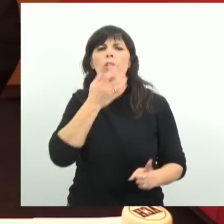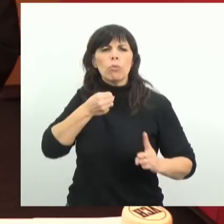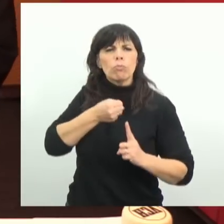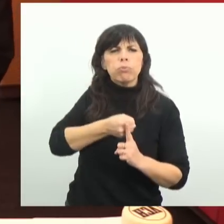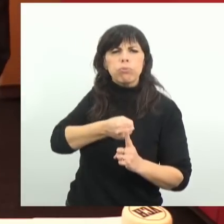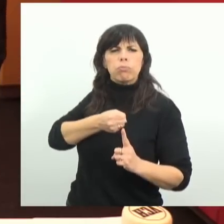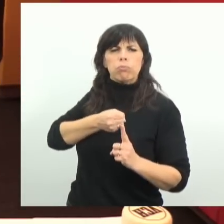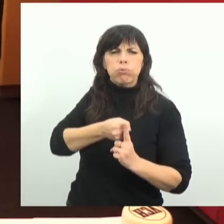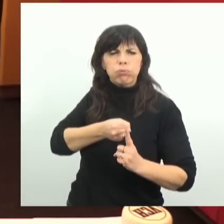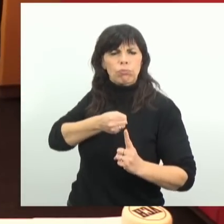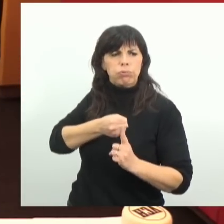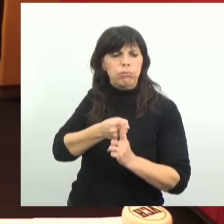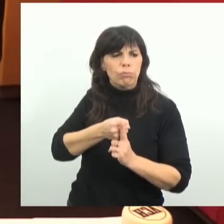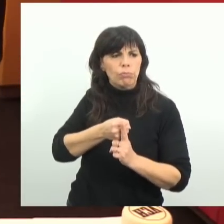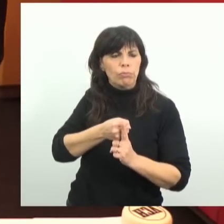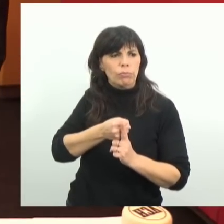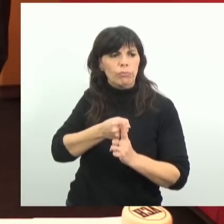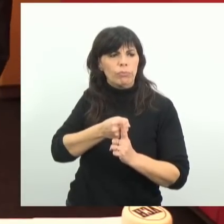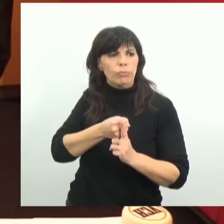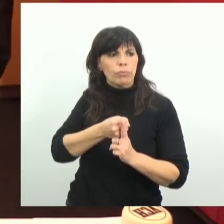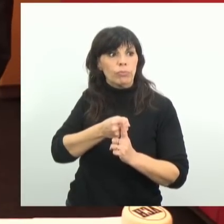en el tiempo de la cosecha de